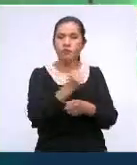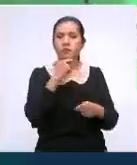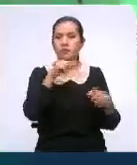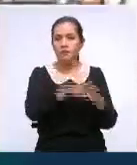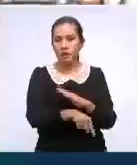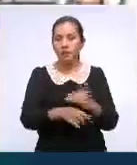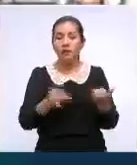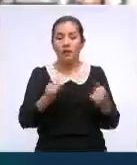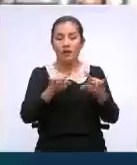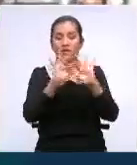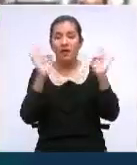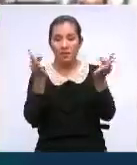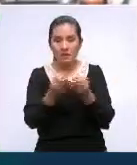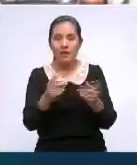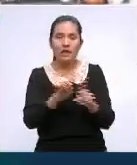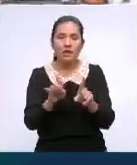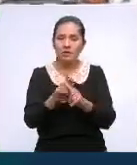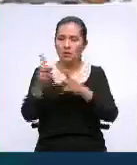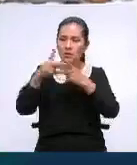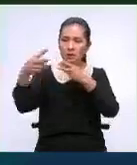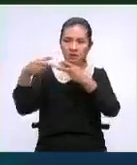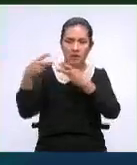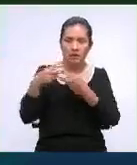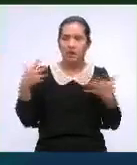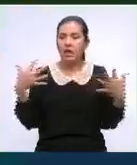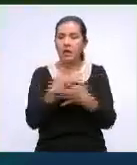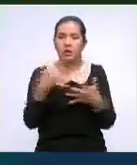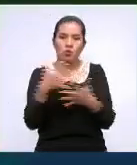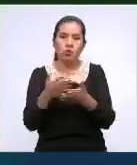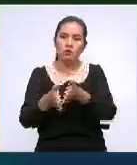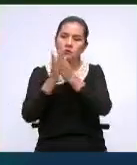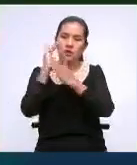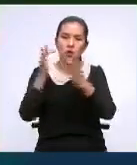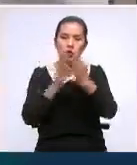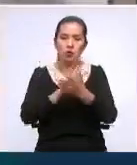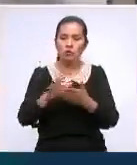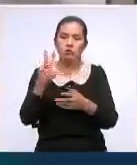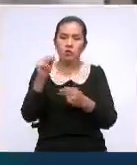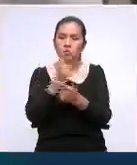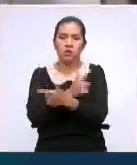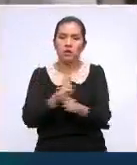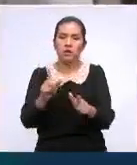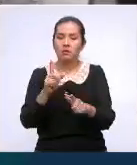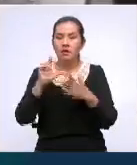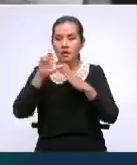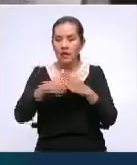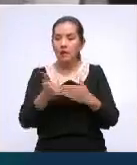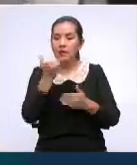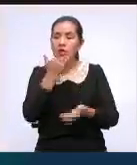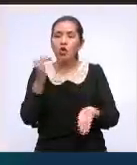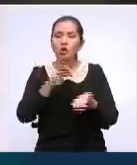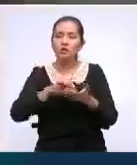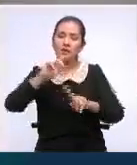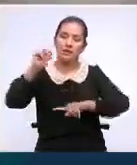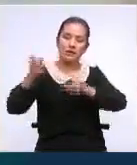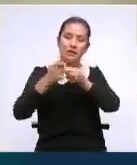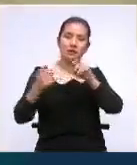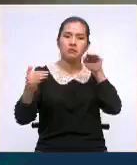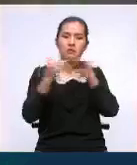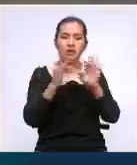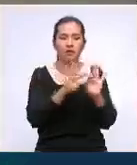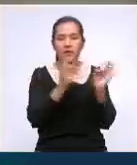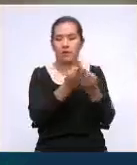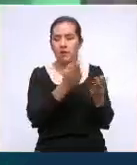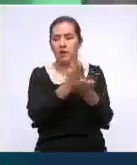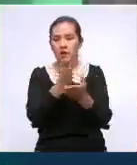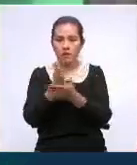están atemorizados por este hecho y piden a las autoridades judiciales no liberarlos, pues temen que lastimen a otras familias. Pero yo